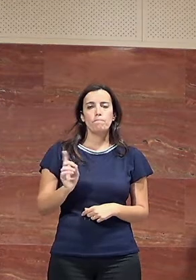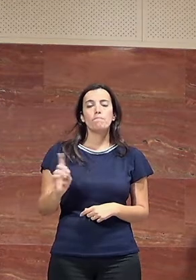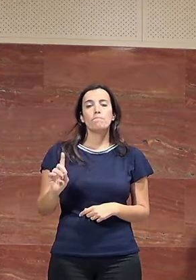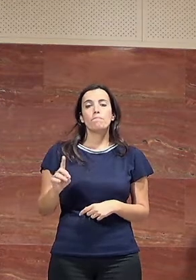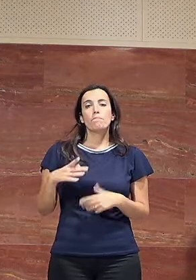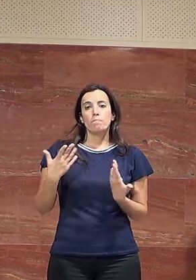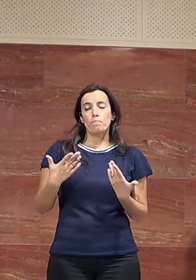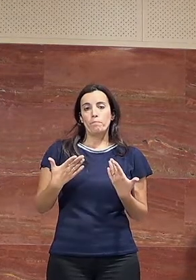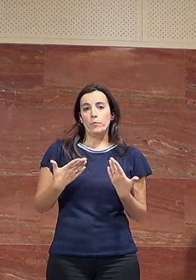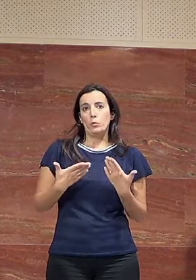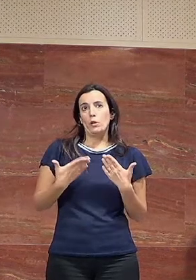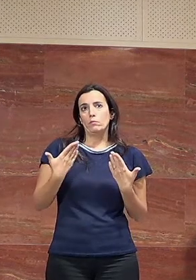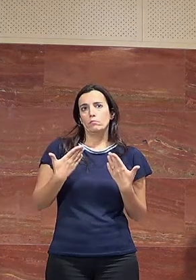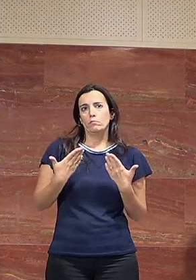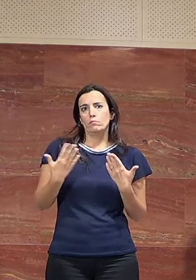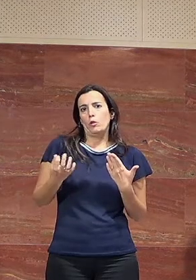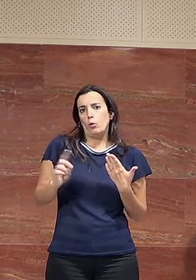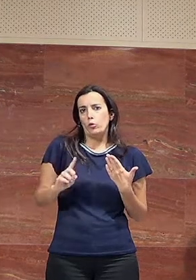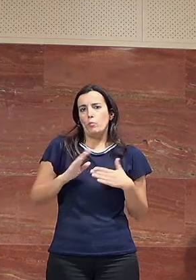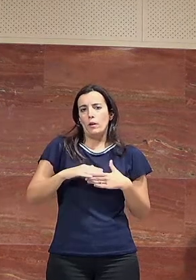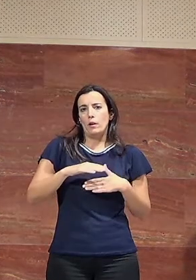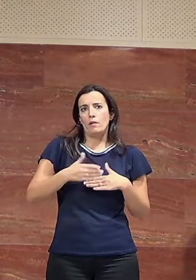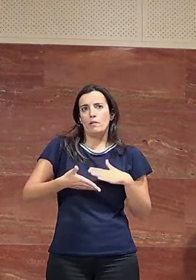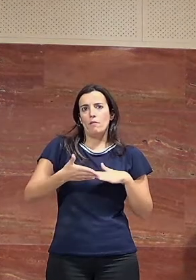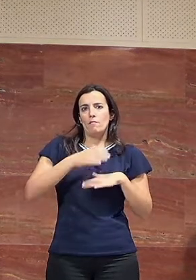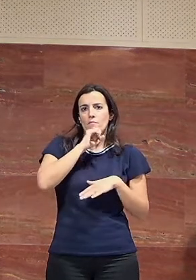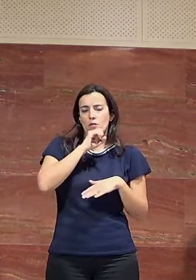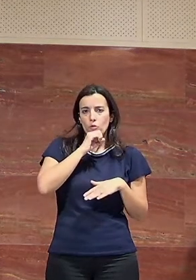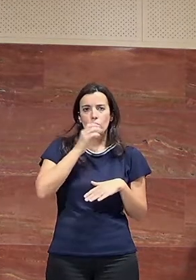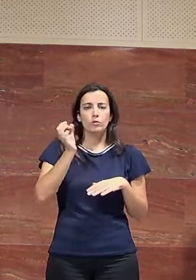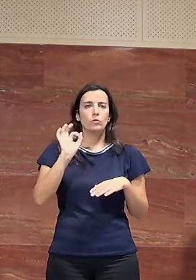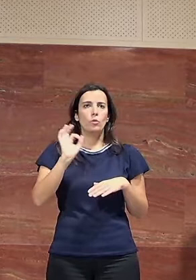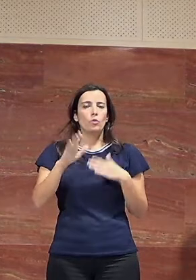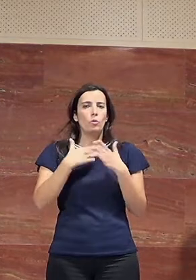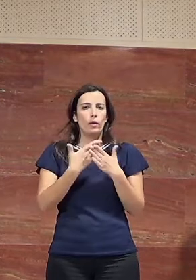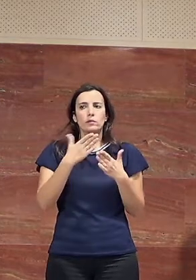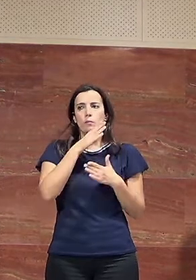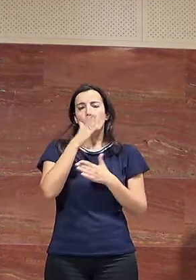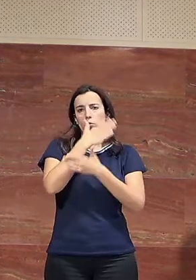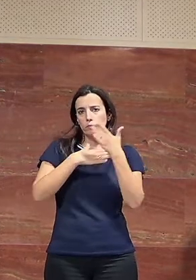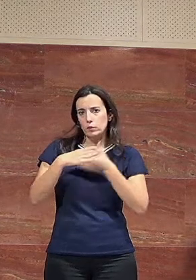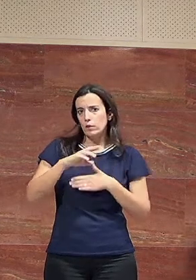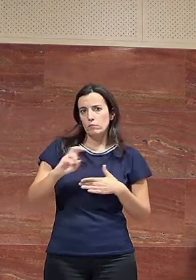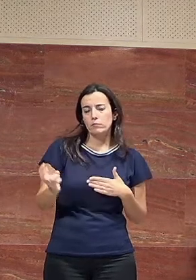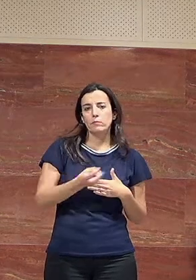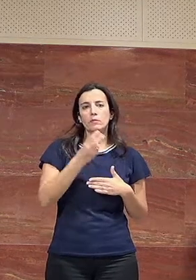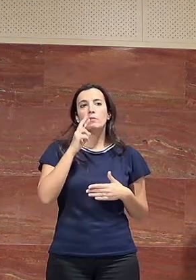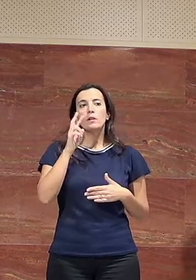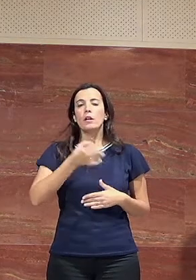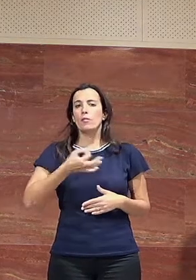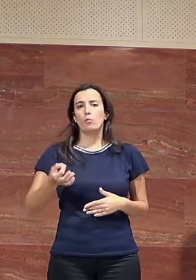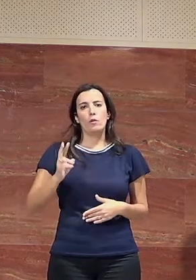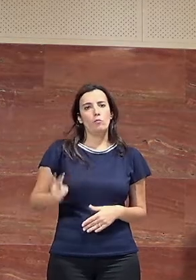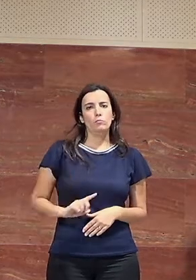cuando sean mayores, incluso se están también acercando a nosotros colectivos de discapacitados, ¿no?